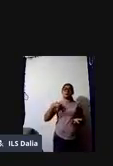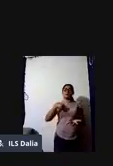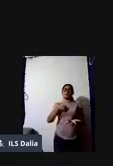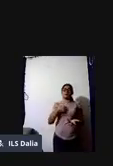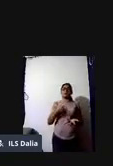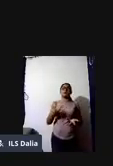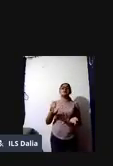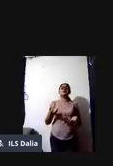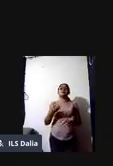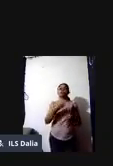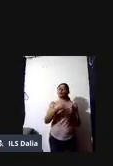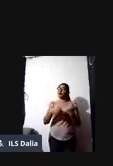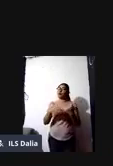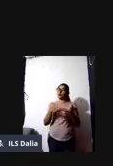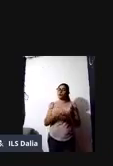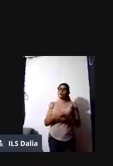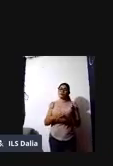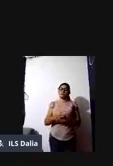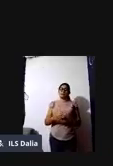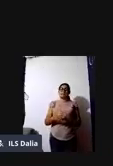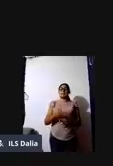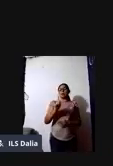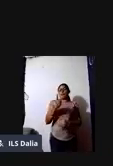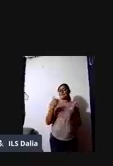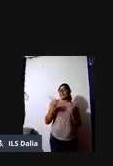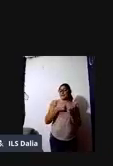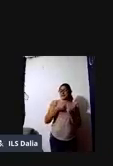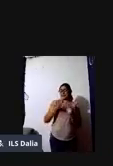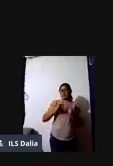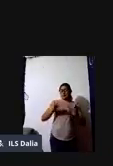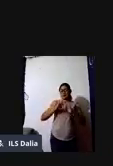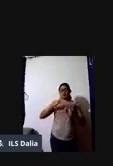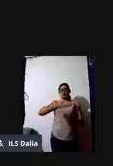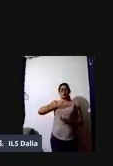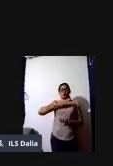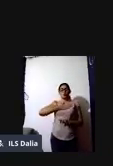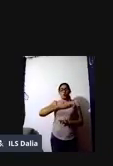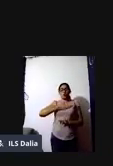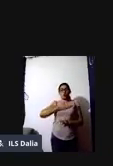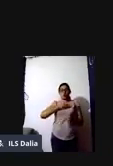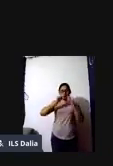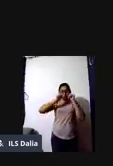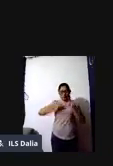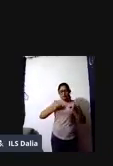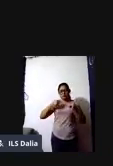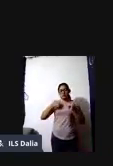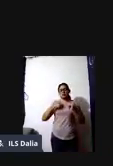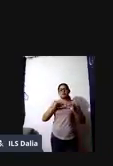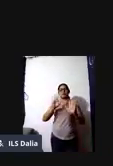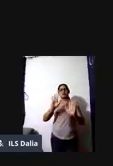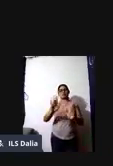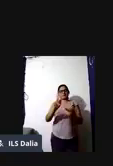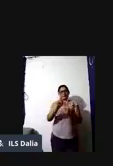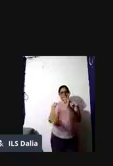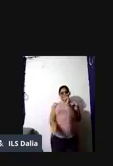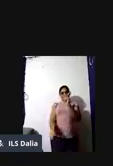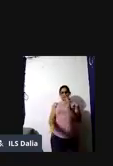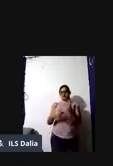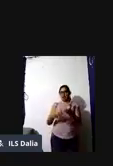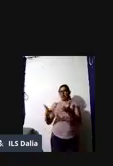nosotras y nosotros, empecemos por uno, hacer una pausa. Si tú eres la persona que está